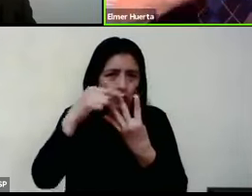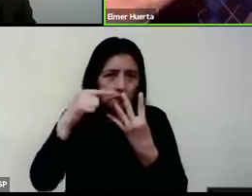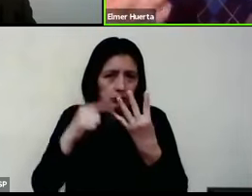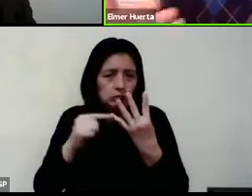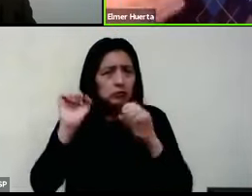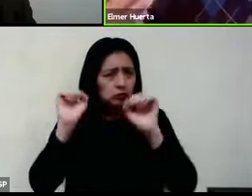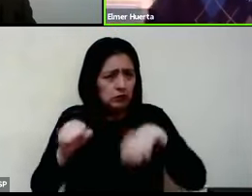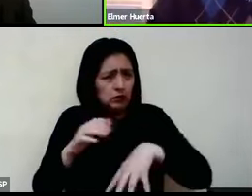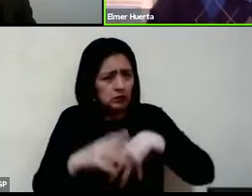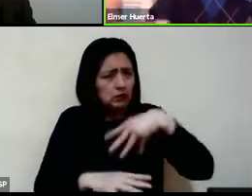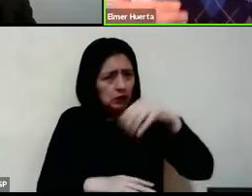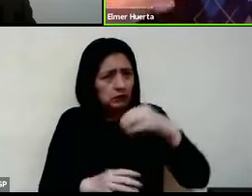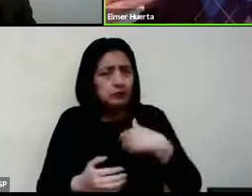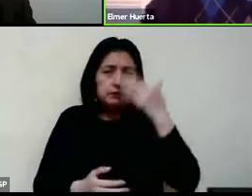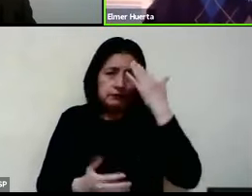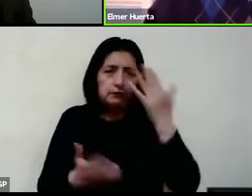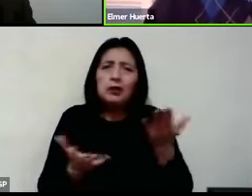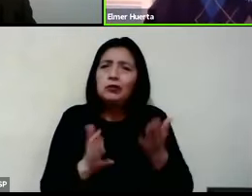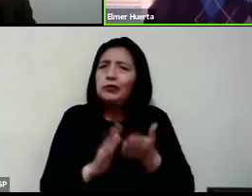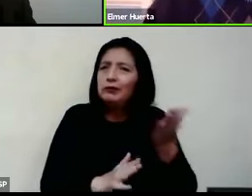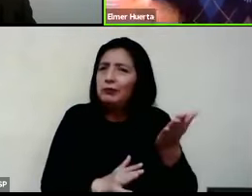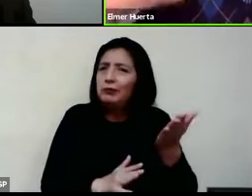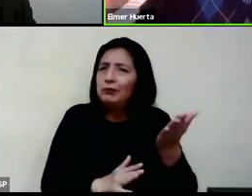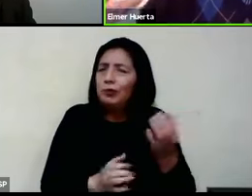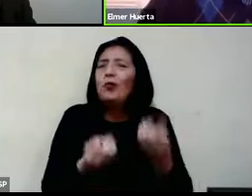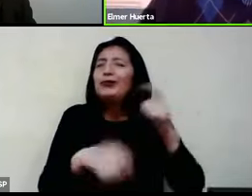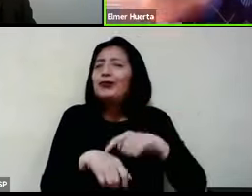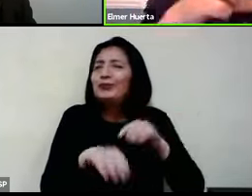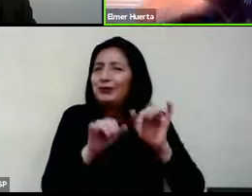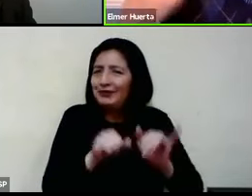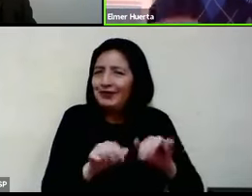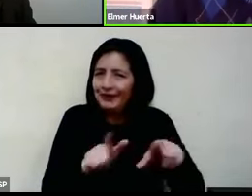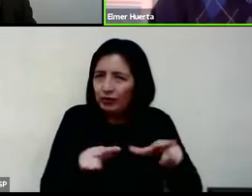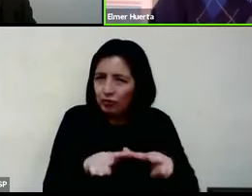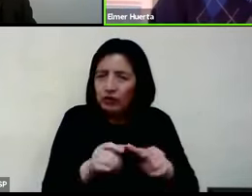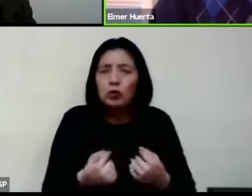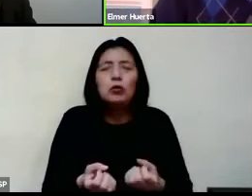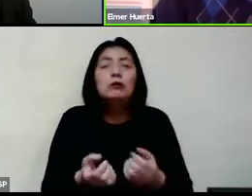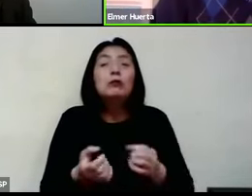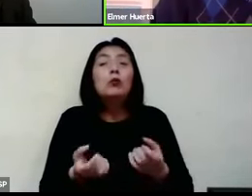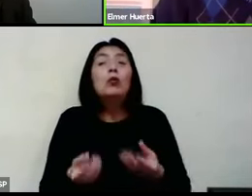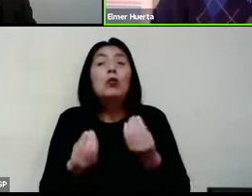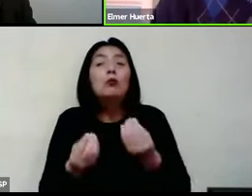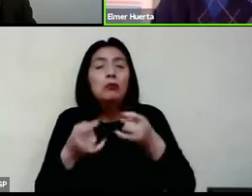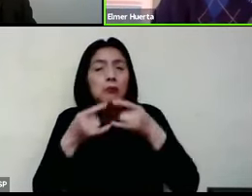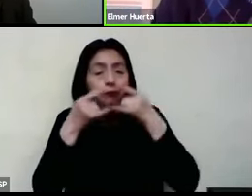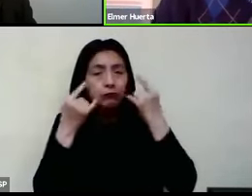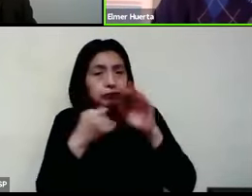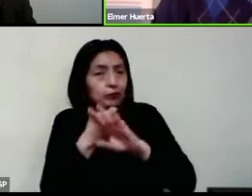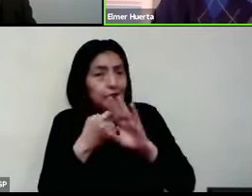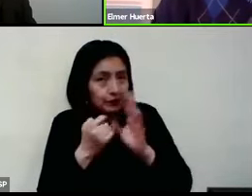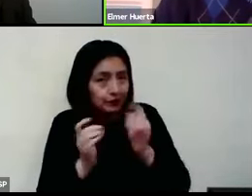salir, pero sabiendo a dónde vamos, cuánto tiempo nos vamos a quedar, cuán protegidos vamos a estar.